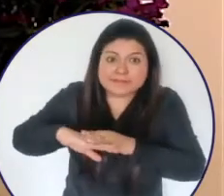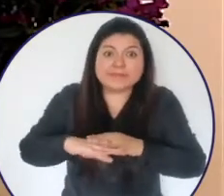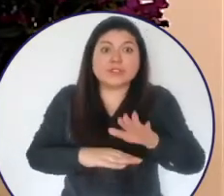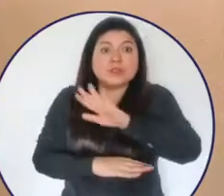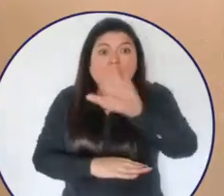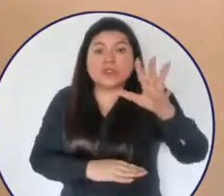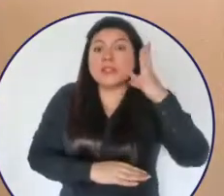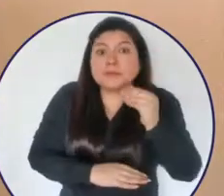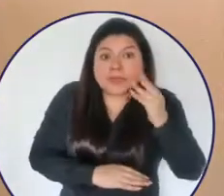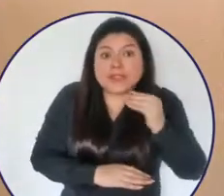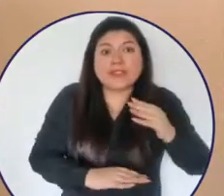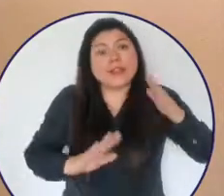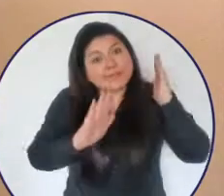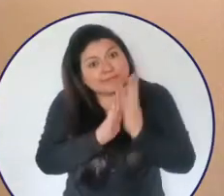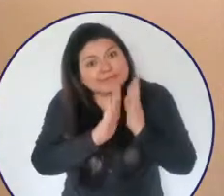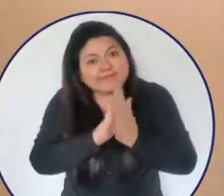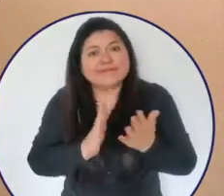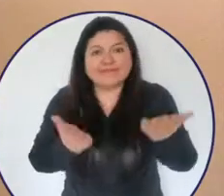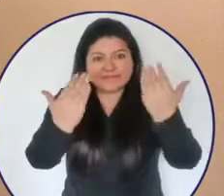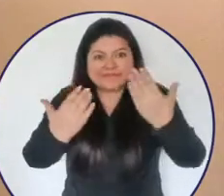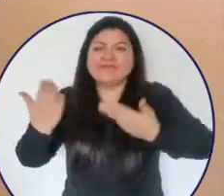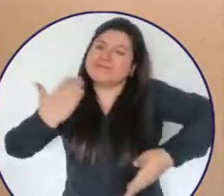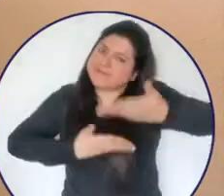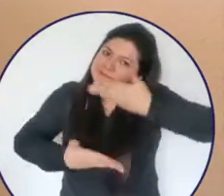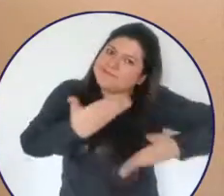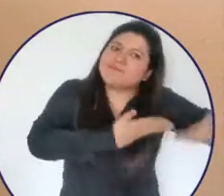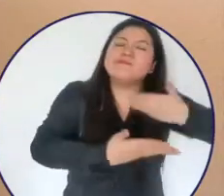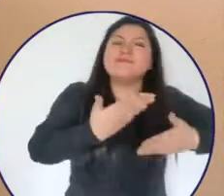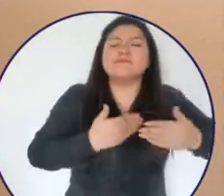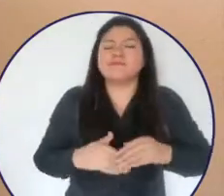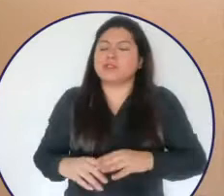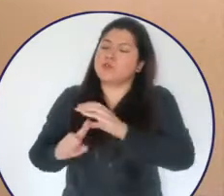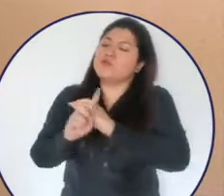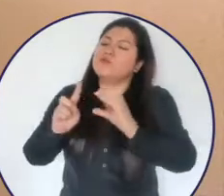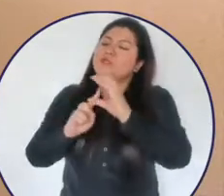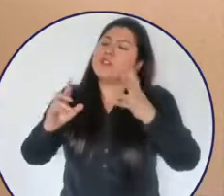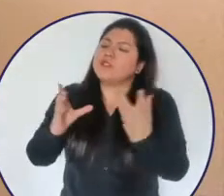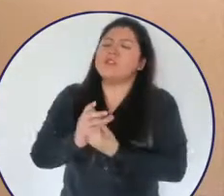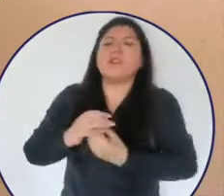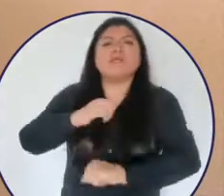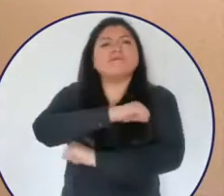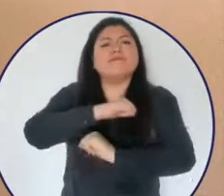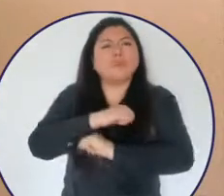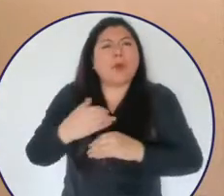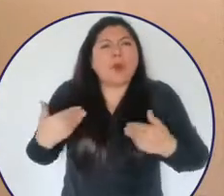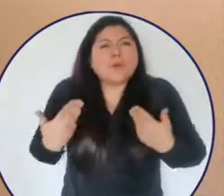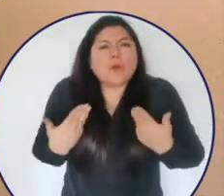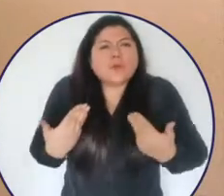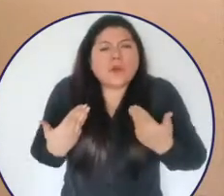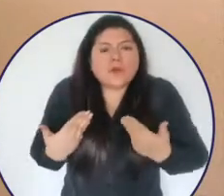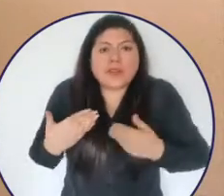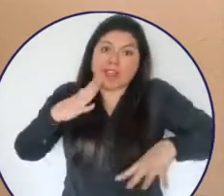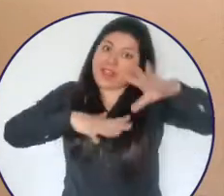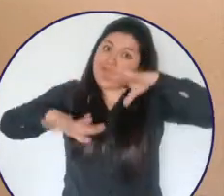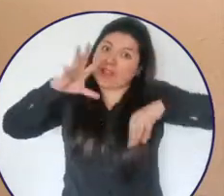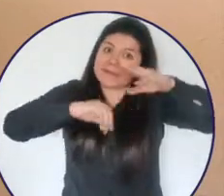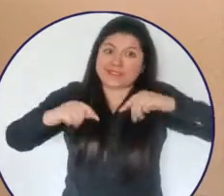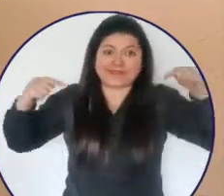educación. Le invitamos a que por favor se comparta sus experiencias sobre cómo ha fortalecido las